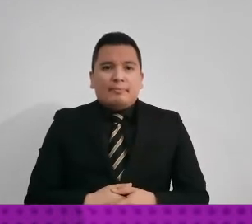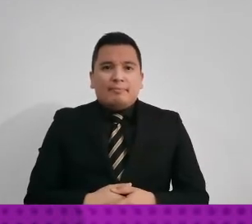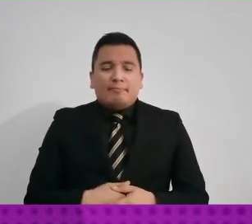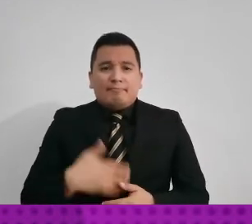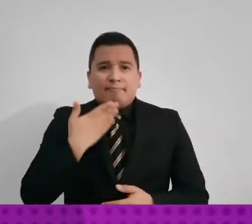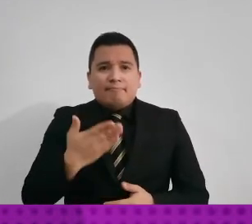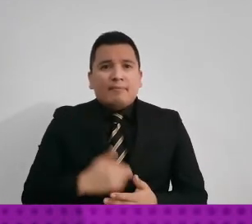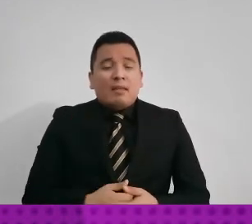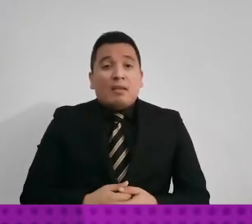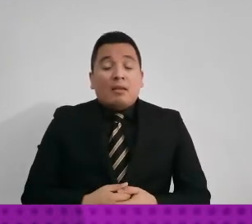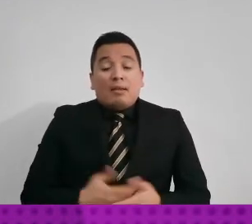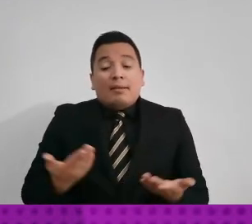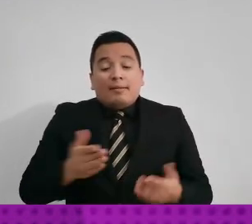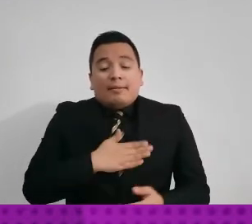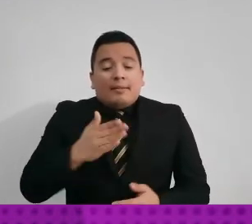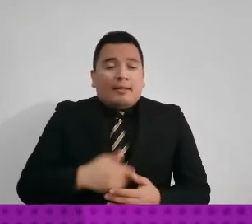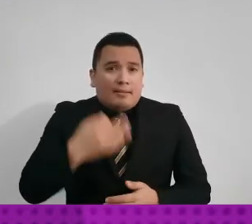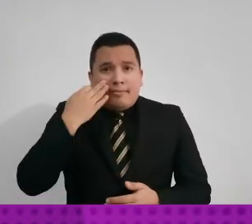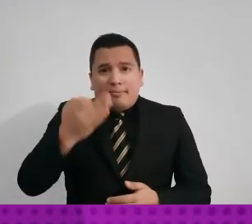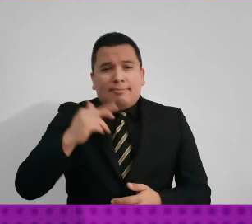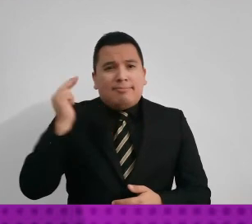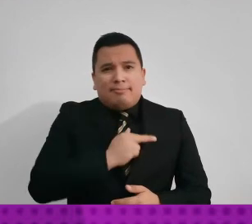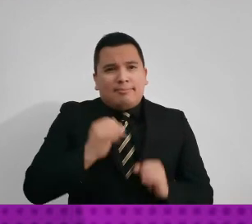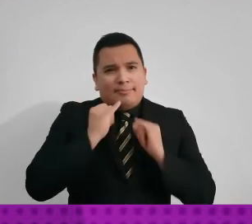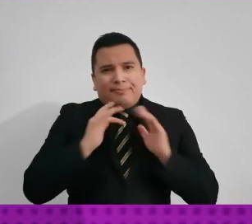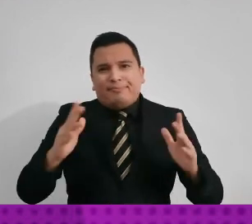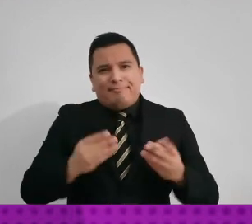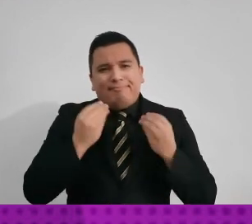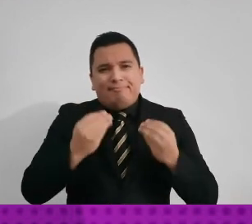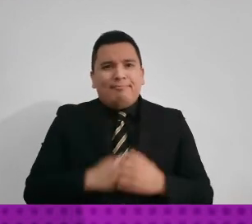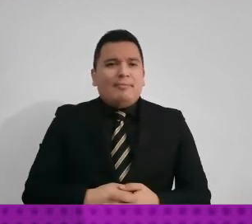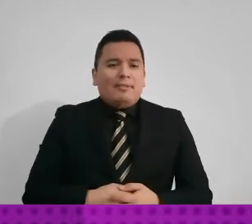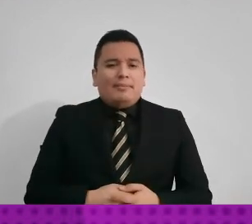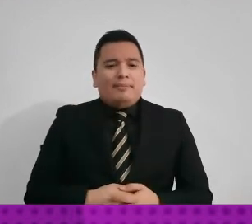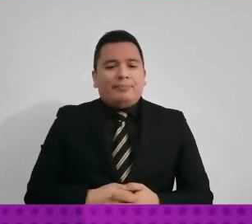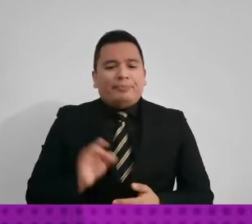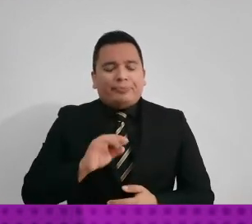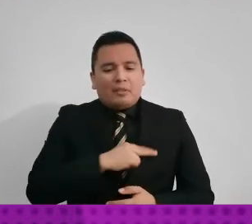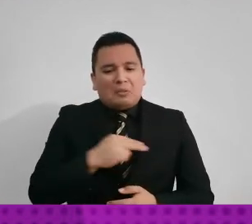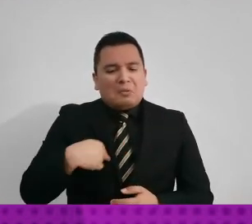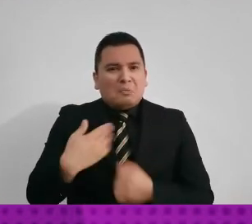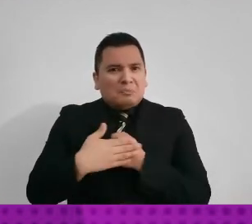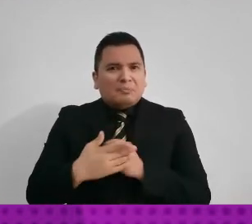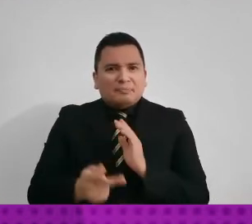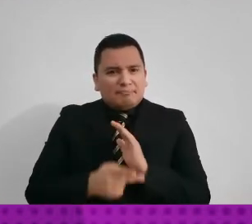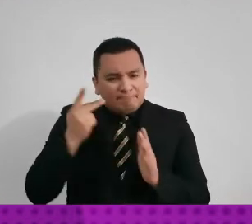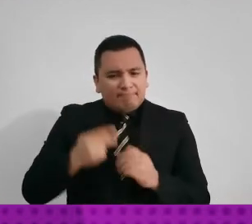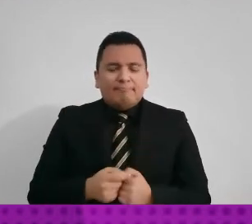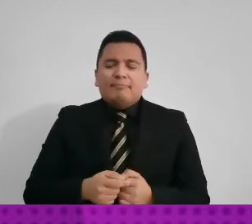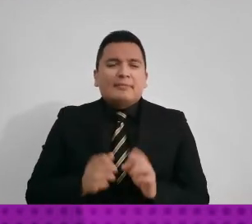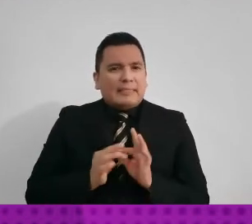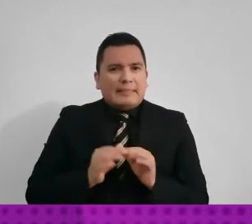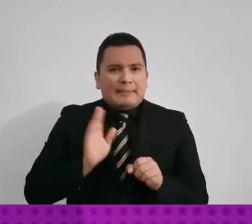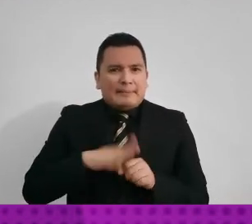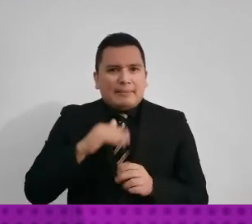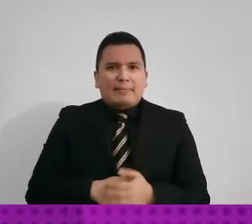otras cosas. Perfecto, señor secretario, pues desafortunadamente el tiempo vuela, la información es mucha. Seguramente estaremos platicando en algunos